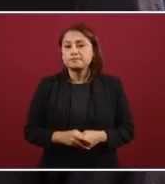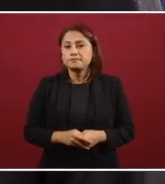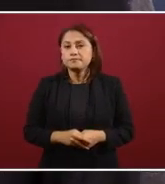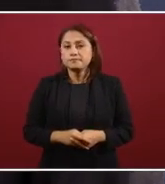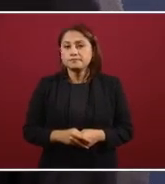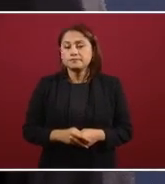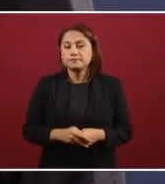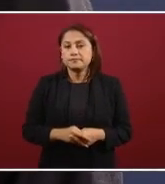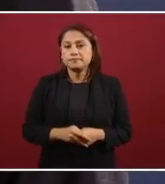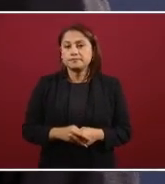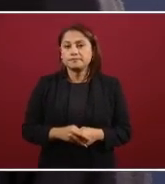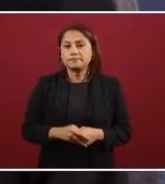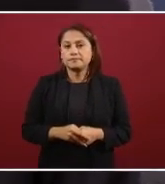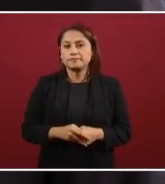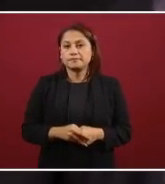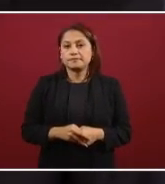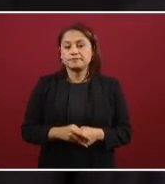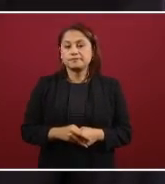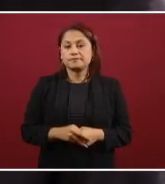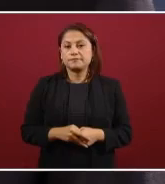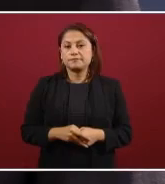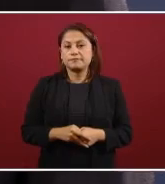continúe esa